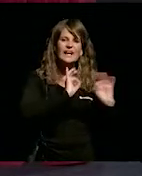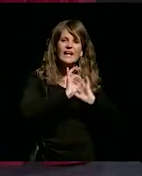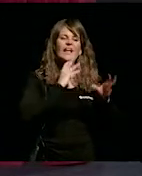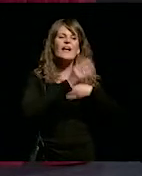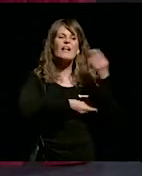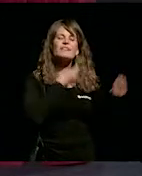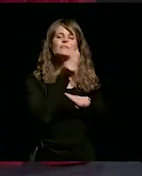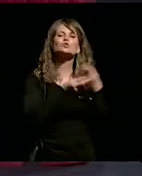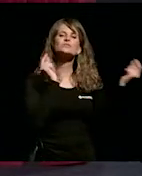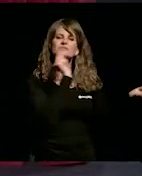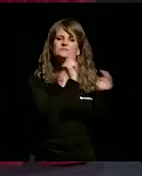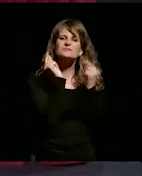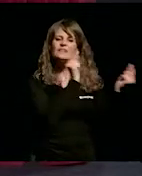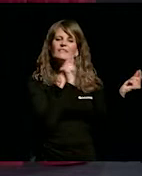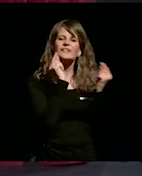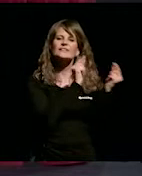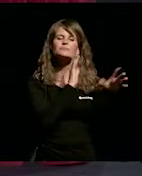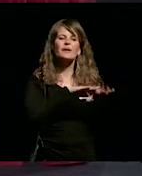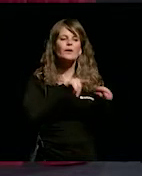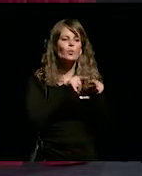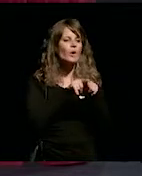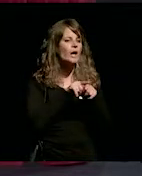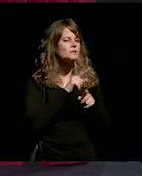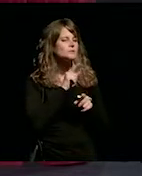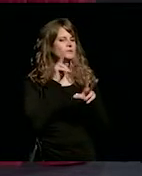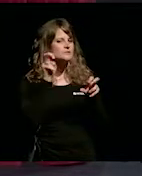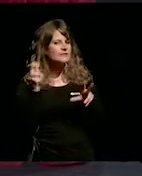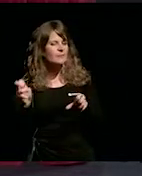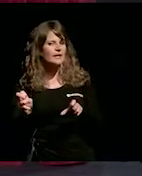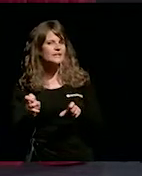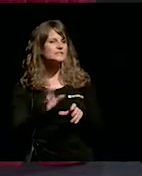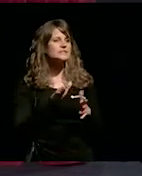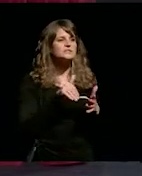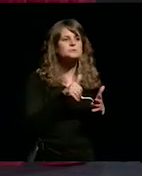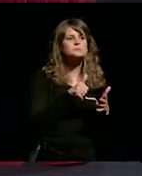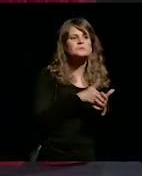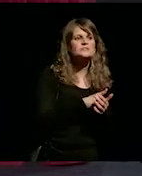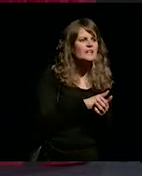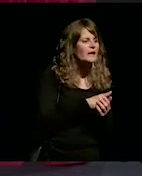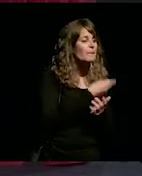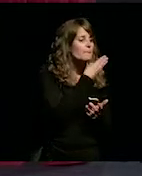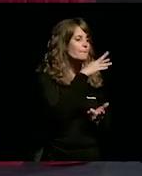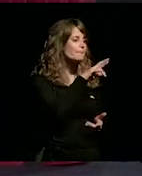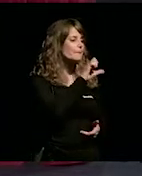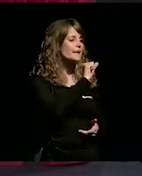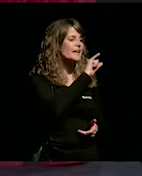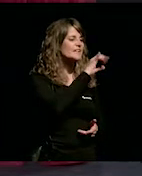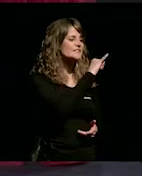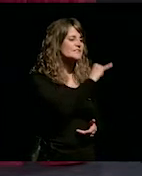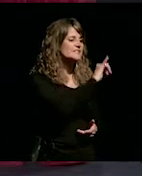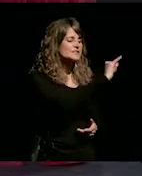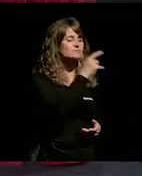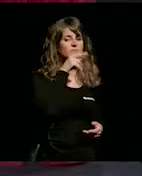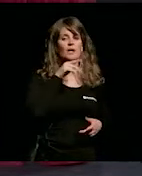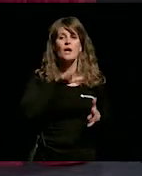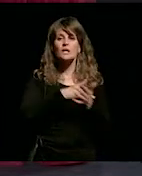artes escénicas, que incluyen los temas más palpitantes desde el Brexit, porque el Brexit está rompiendo al país